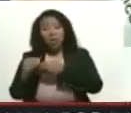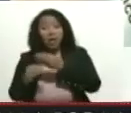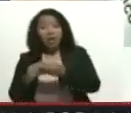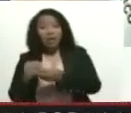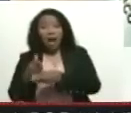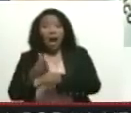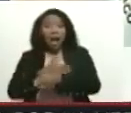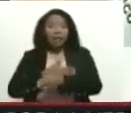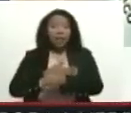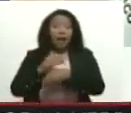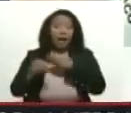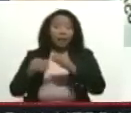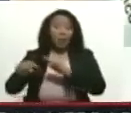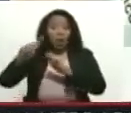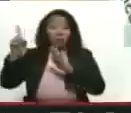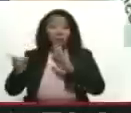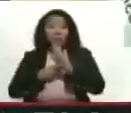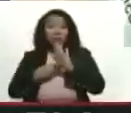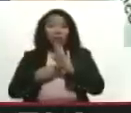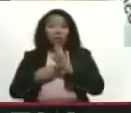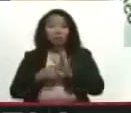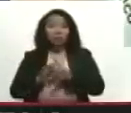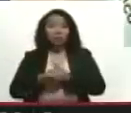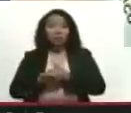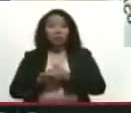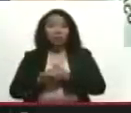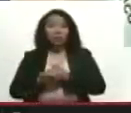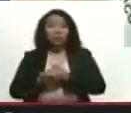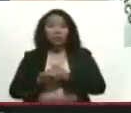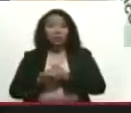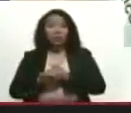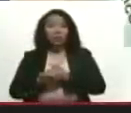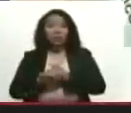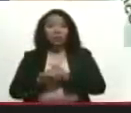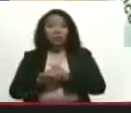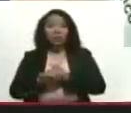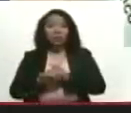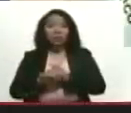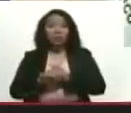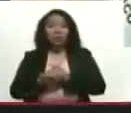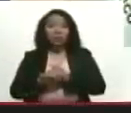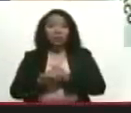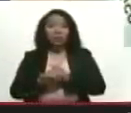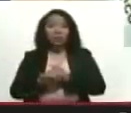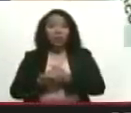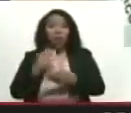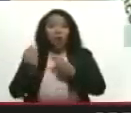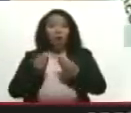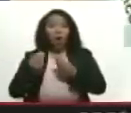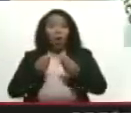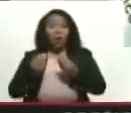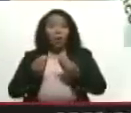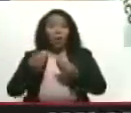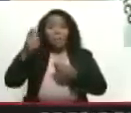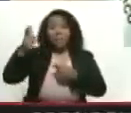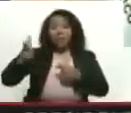ante el vacío total, de esperpento, como los que se